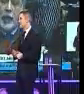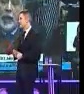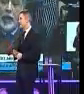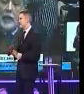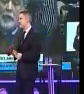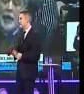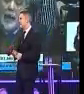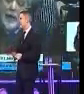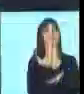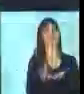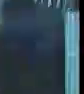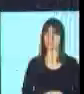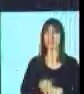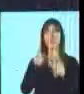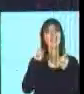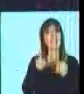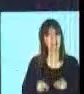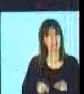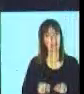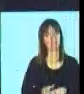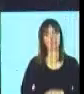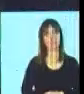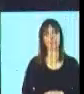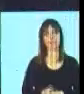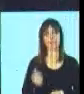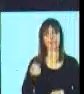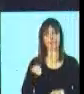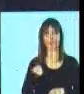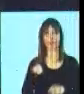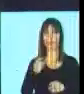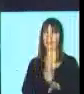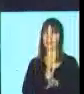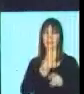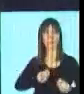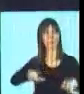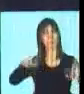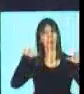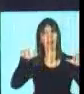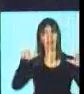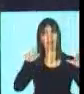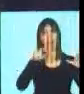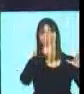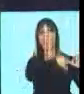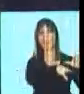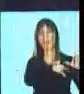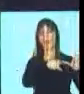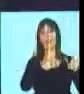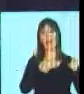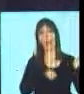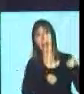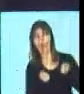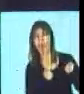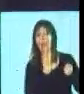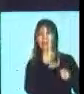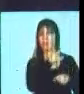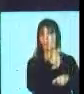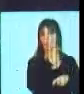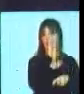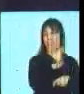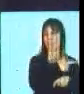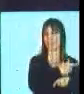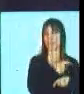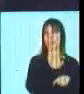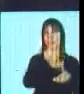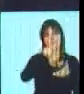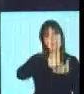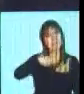Bonadío. Bueno, hoy le notificaron el comienzo del juicio oral como correspondía hace mucho. Va a ser el 27 de septiembre.